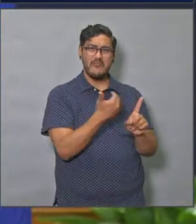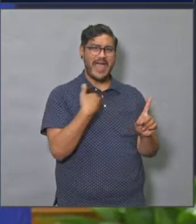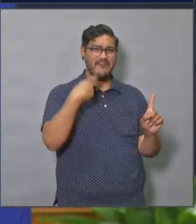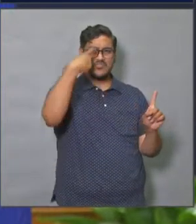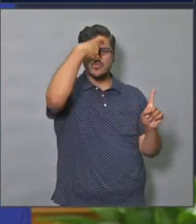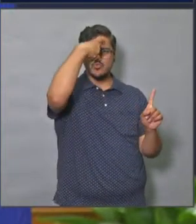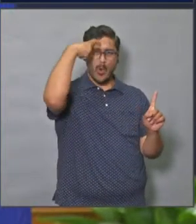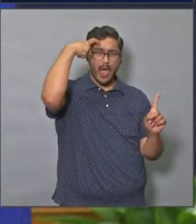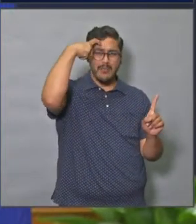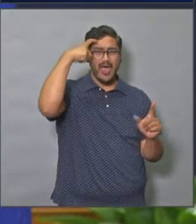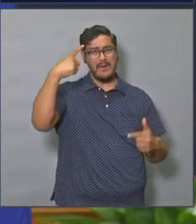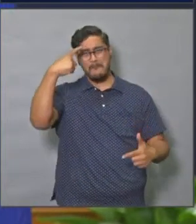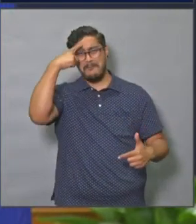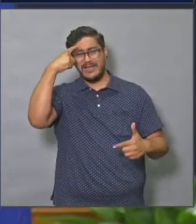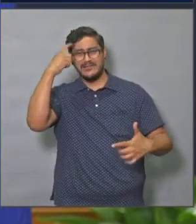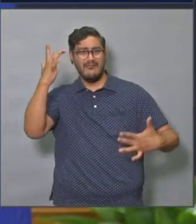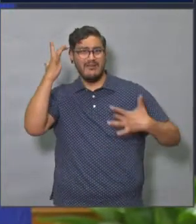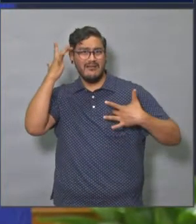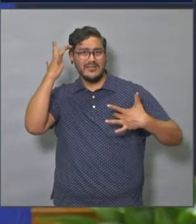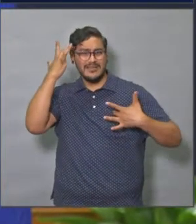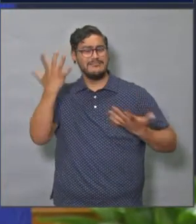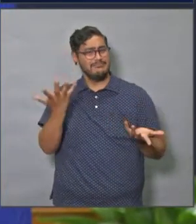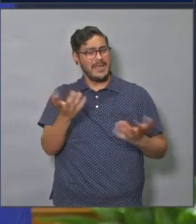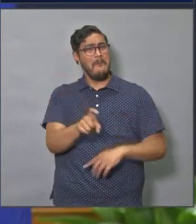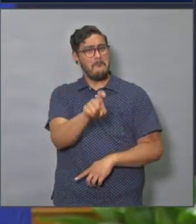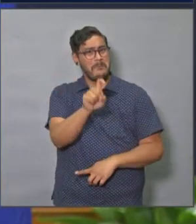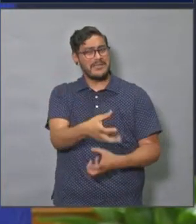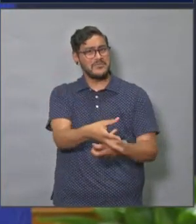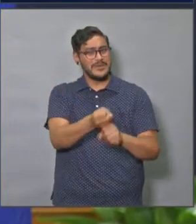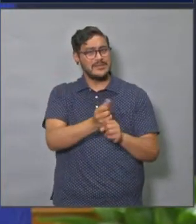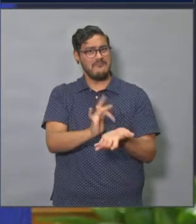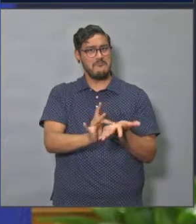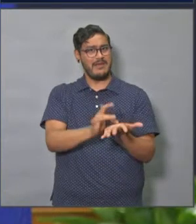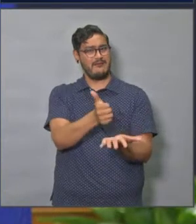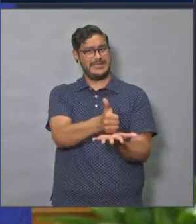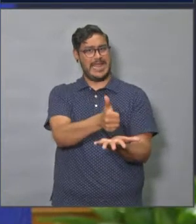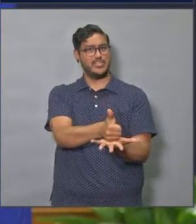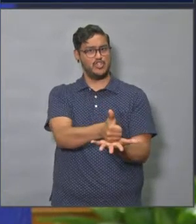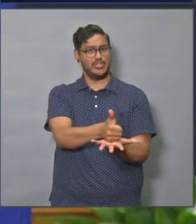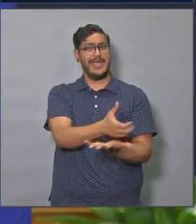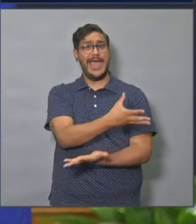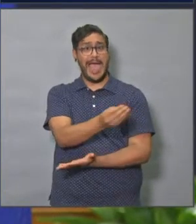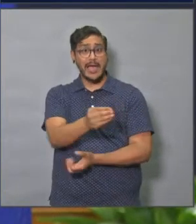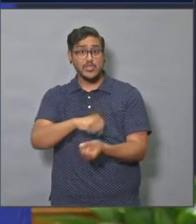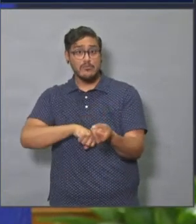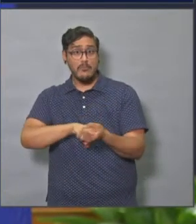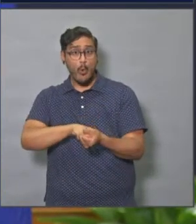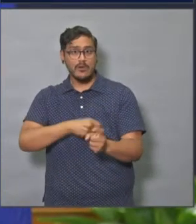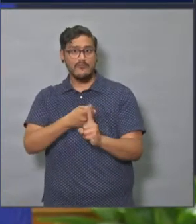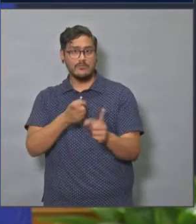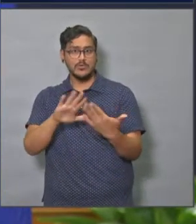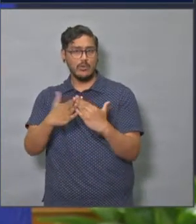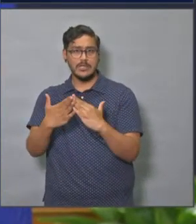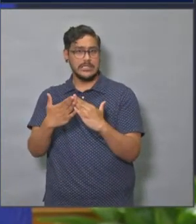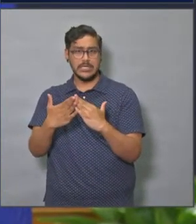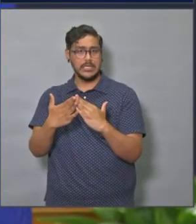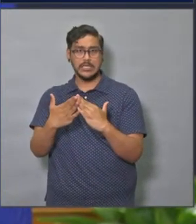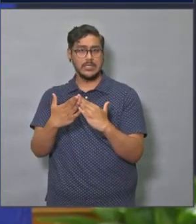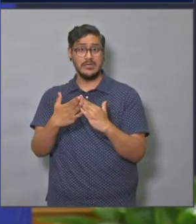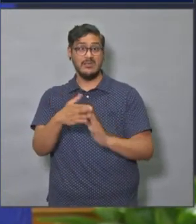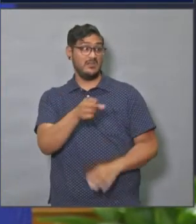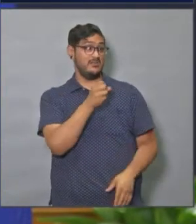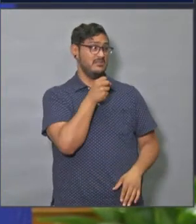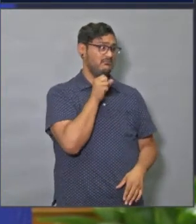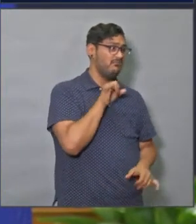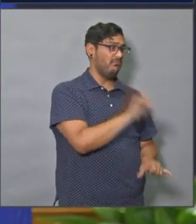y enfermedades mentales deben recibir atención médica y apoyo de su comunidad y no estar